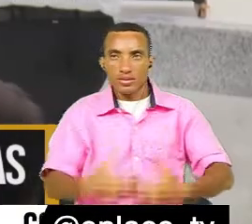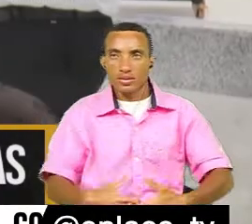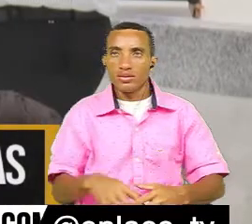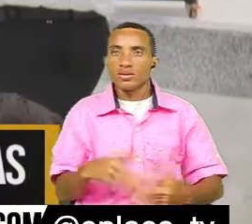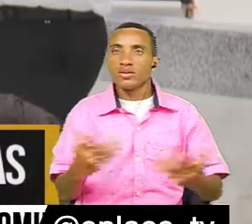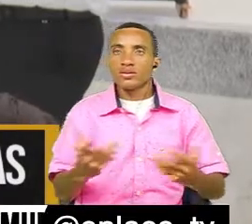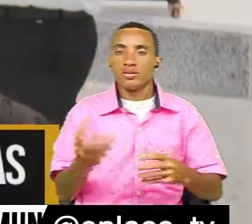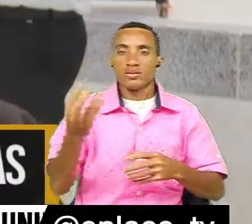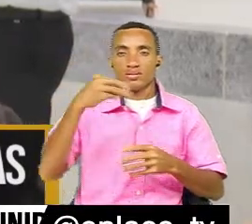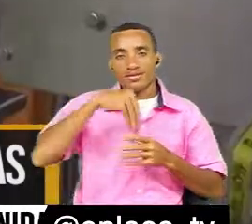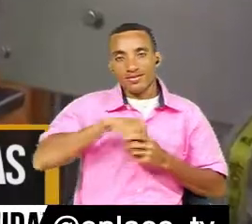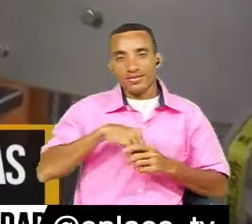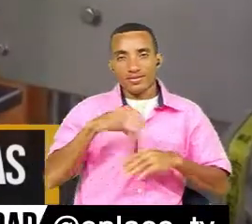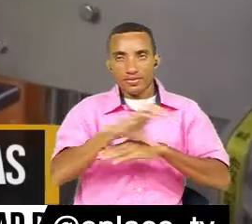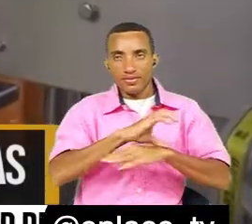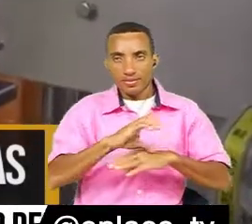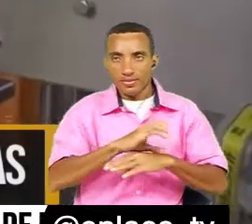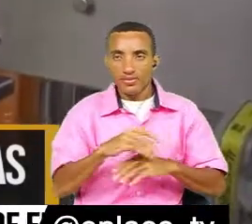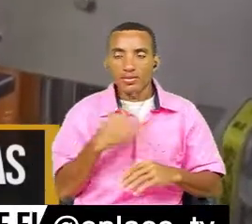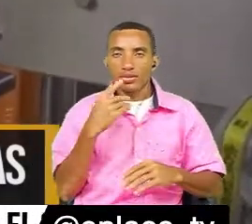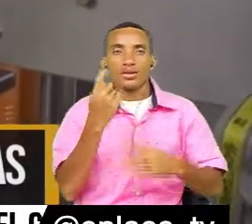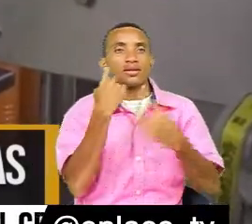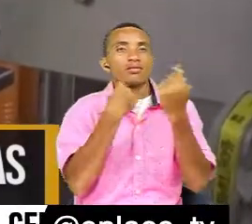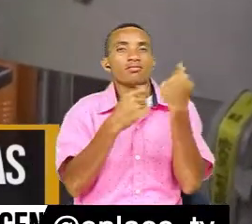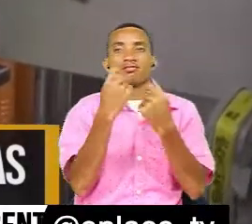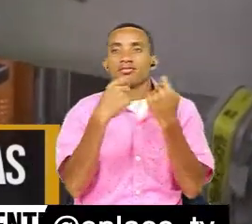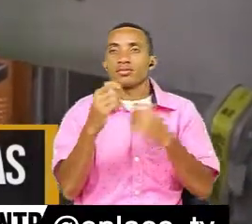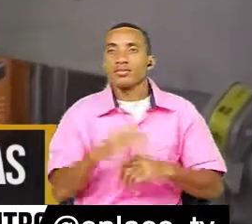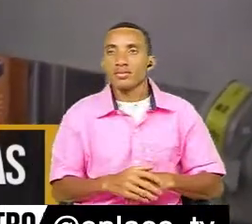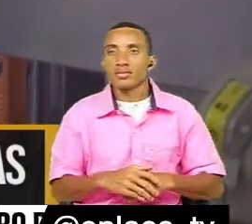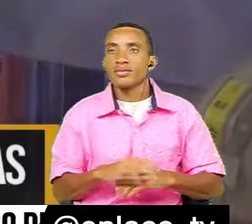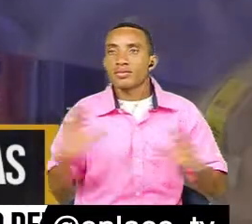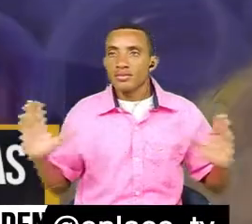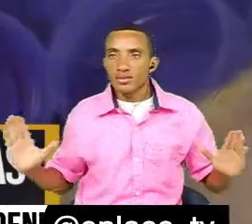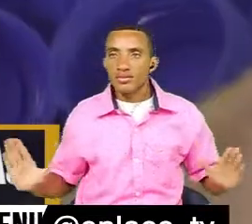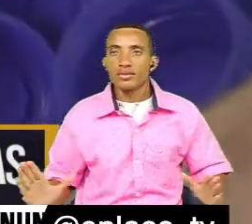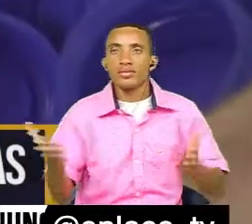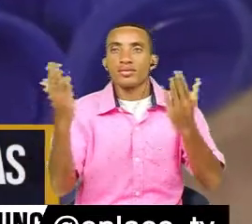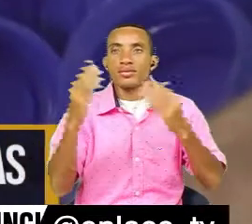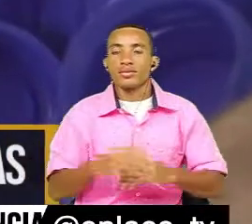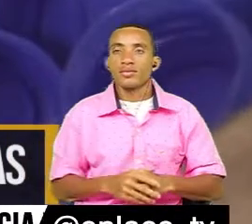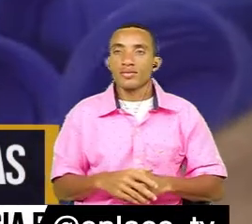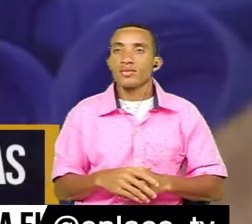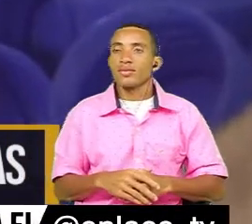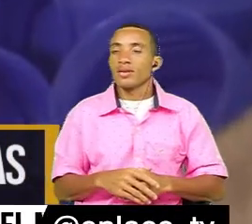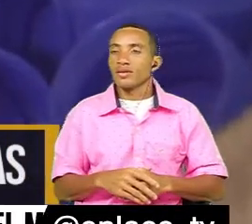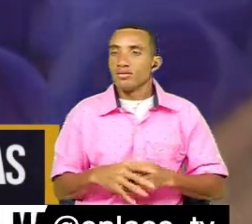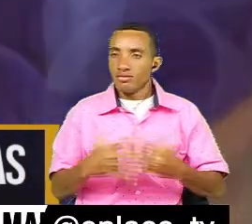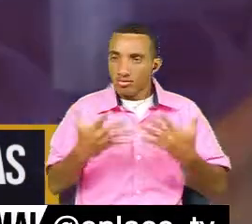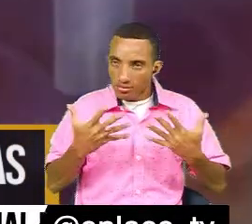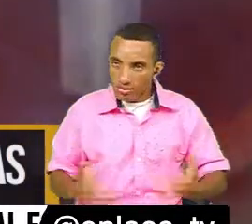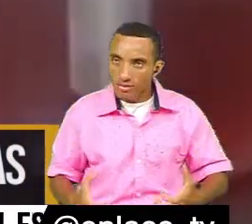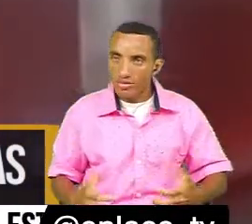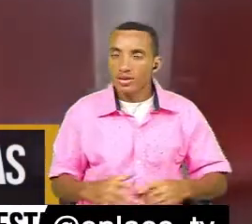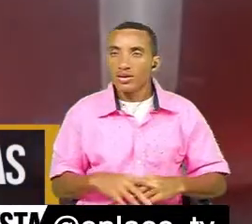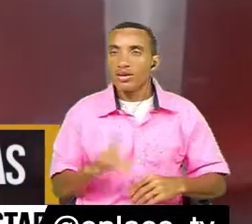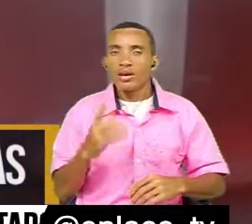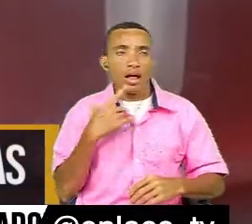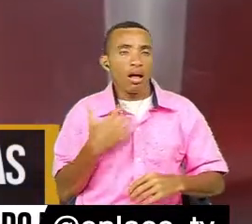de la ciudad, ¿no? Con productos de interés comercial. Echen para adelante, que hay que tenerle las ganas, no darle miedo a hacer